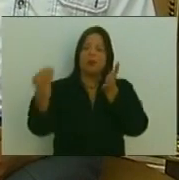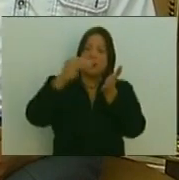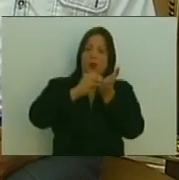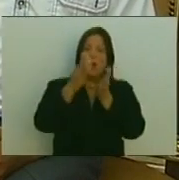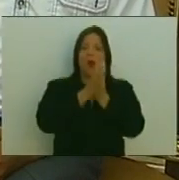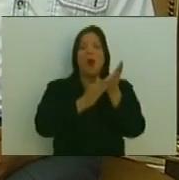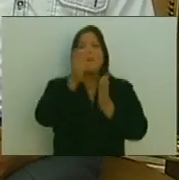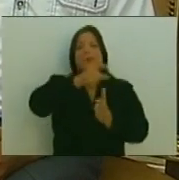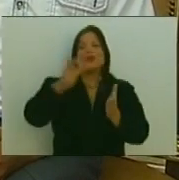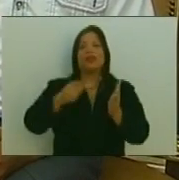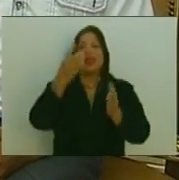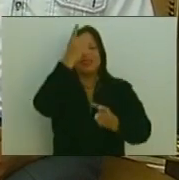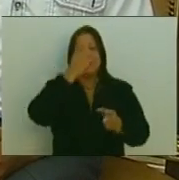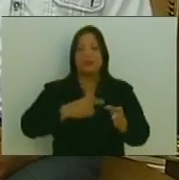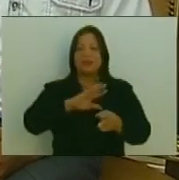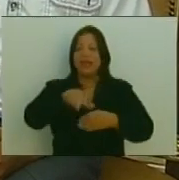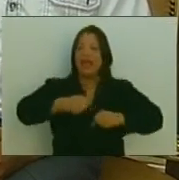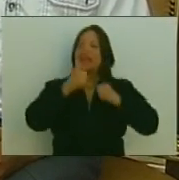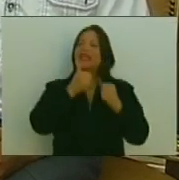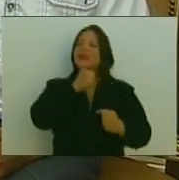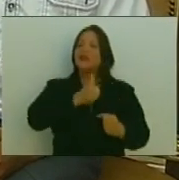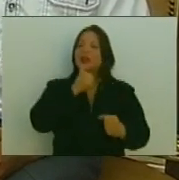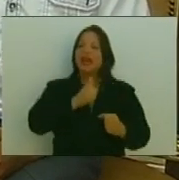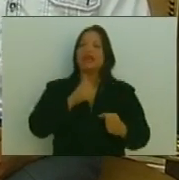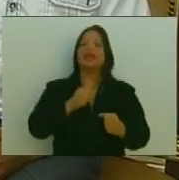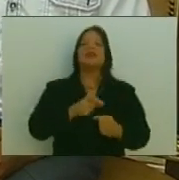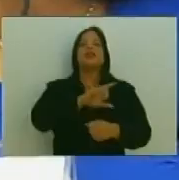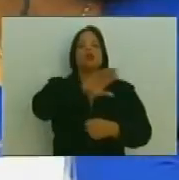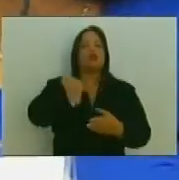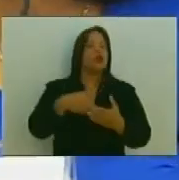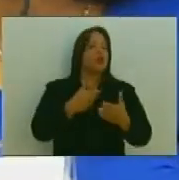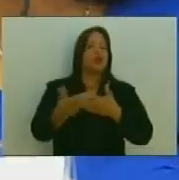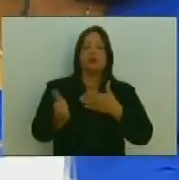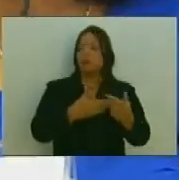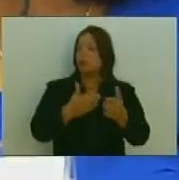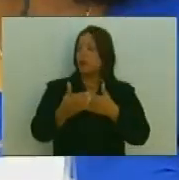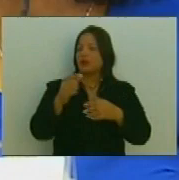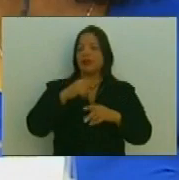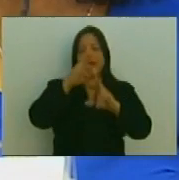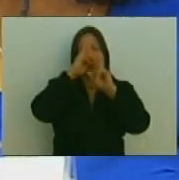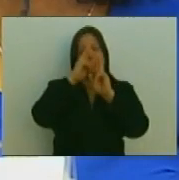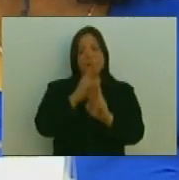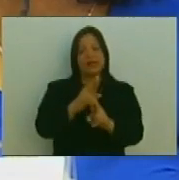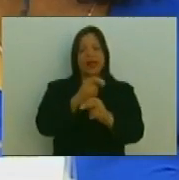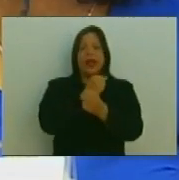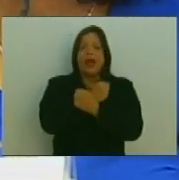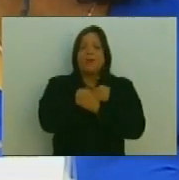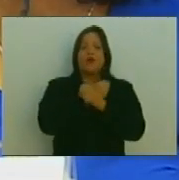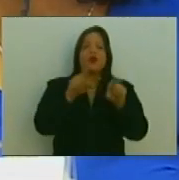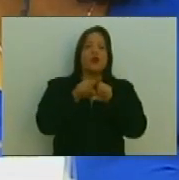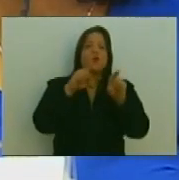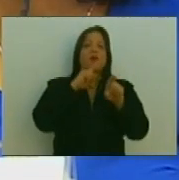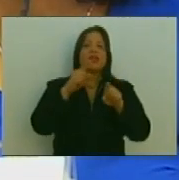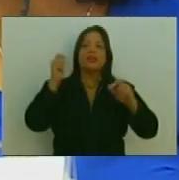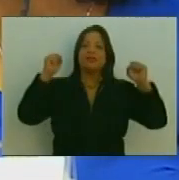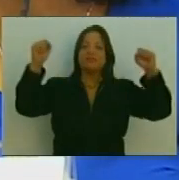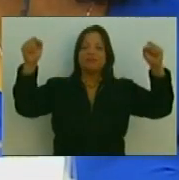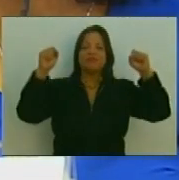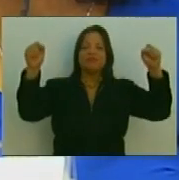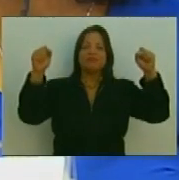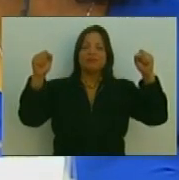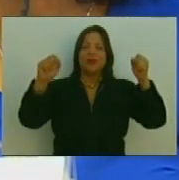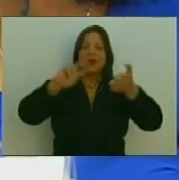con discapacidad, en tolerancia hacia las personas que tienen algún tipo de discapacidad. Pero como dice nuestra consigna,